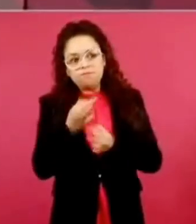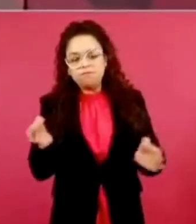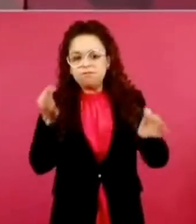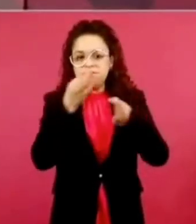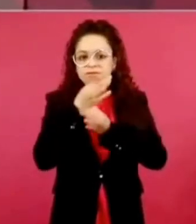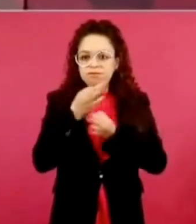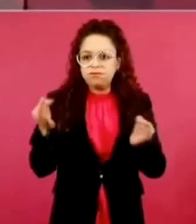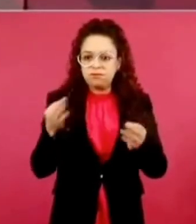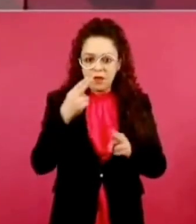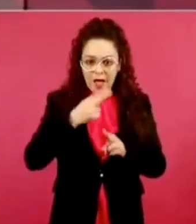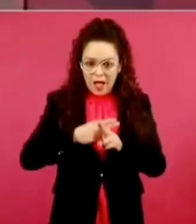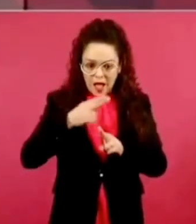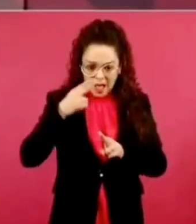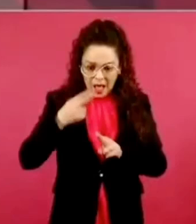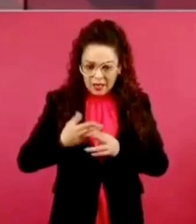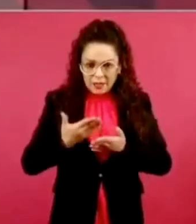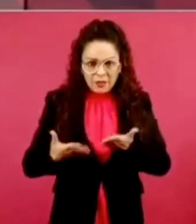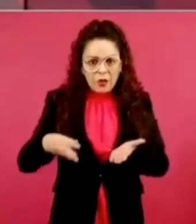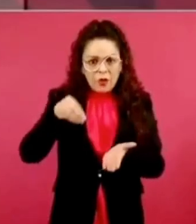cuando